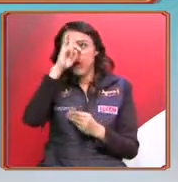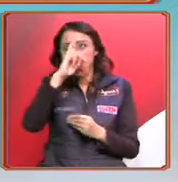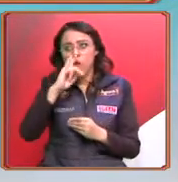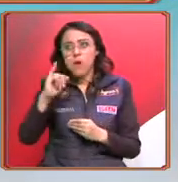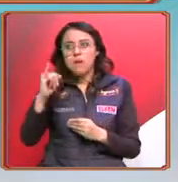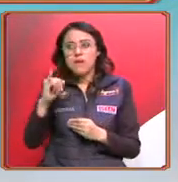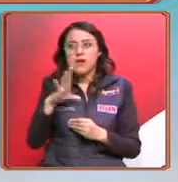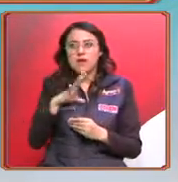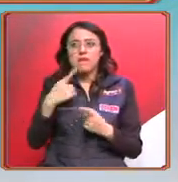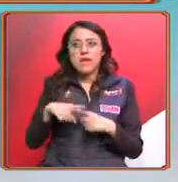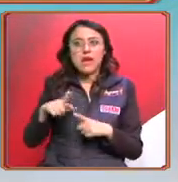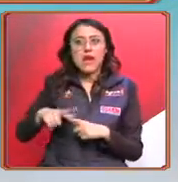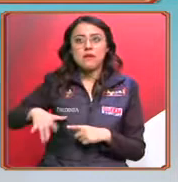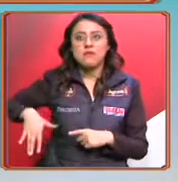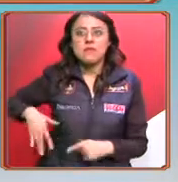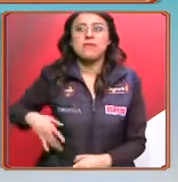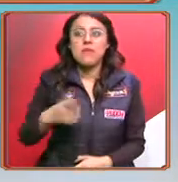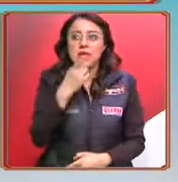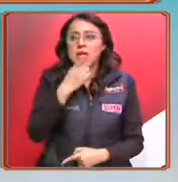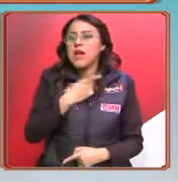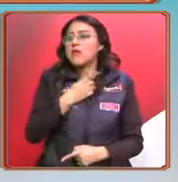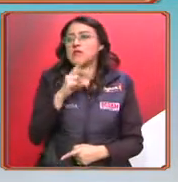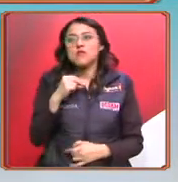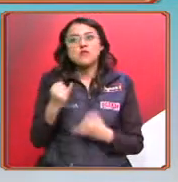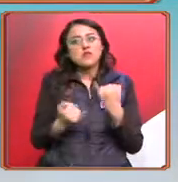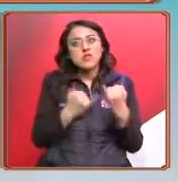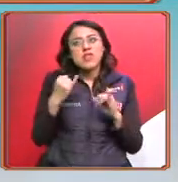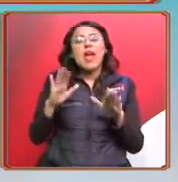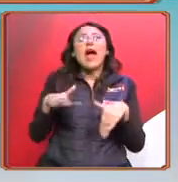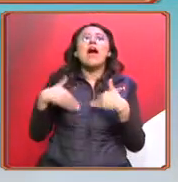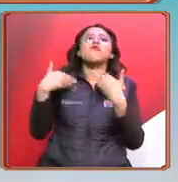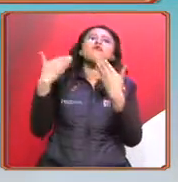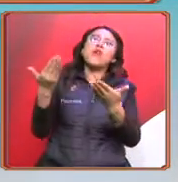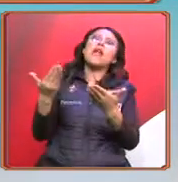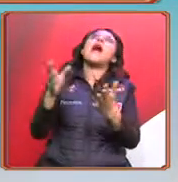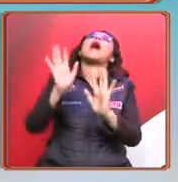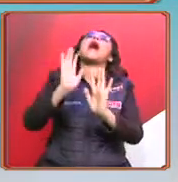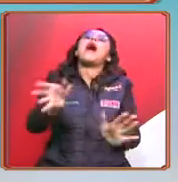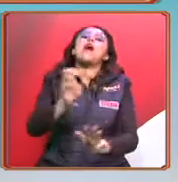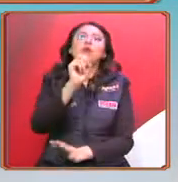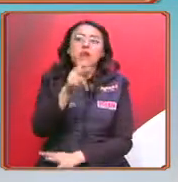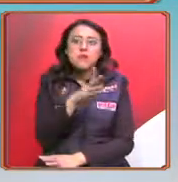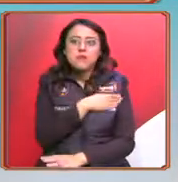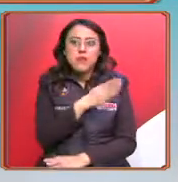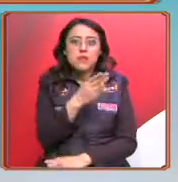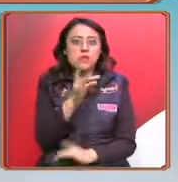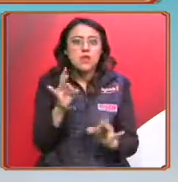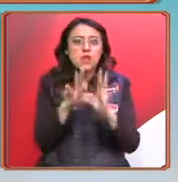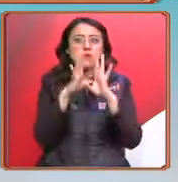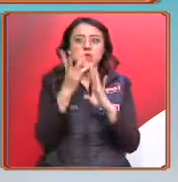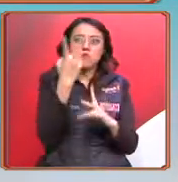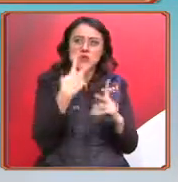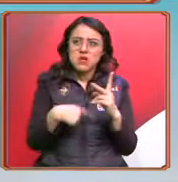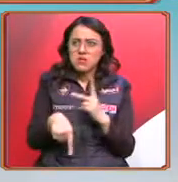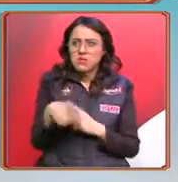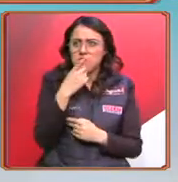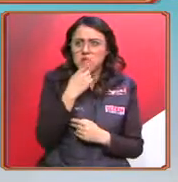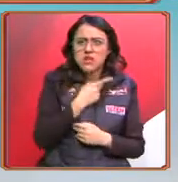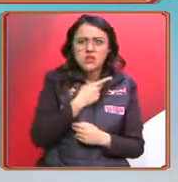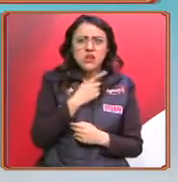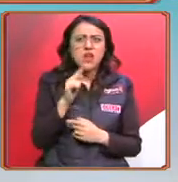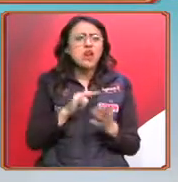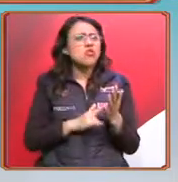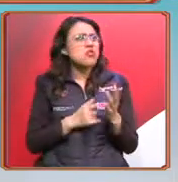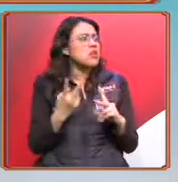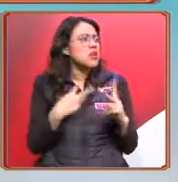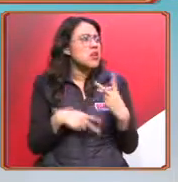el ajonjolí de todos los moles y ya me dijeron, no, tus juguetes los tienes que llevar allá afuera. Dije, ok, ya, y voy para allá. No, pero que de repente la veo aquí en el estudio y dije, ¿y a qué